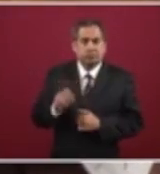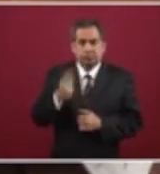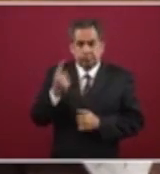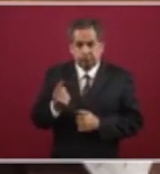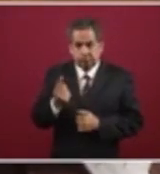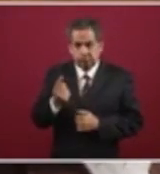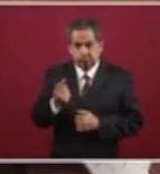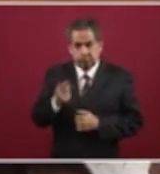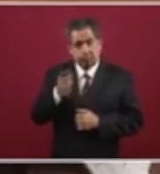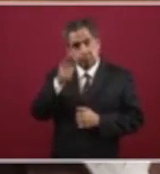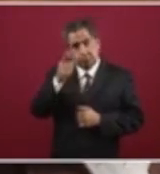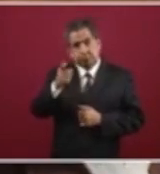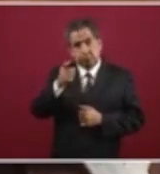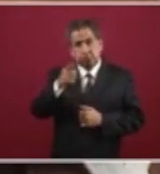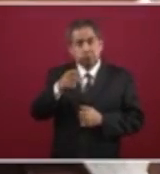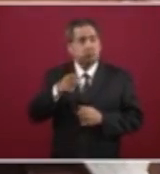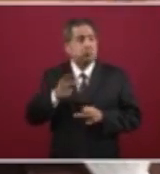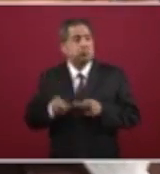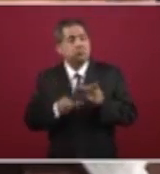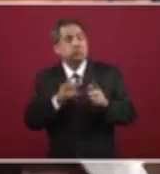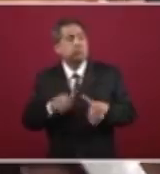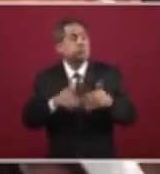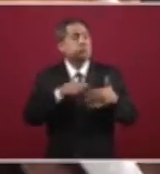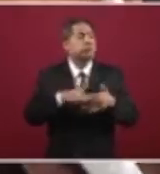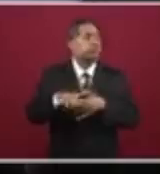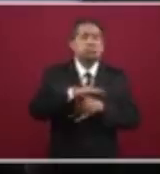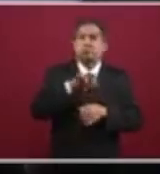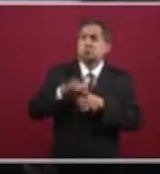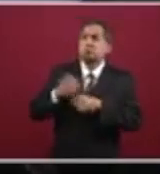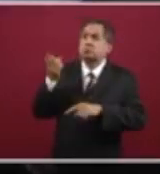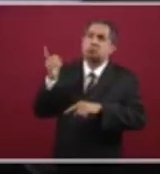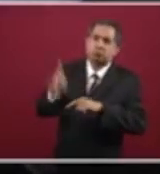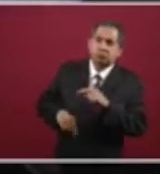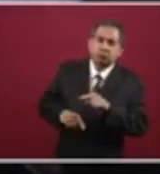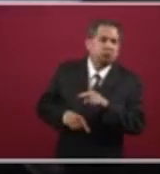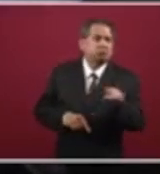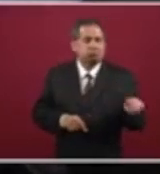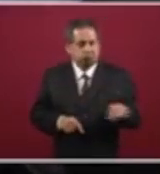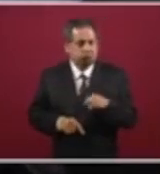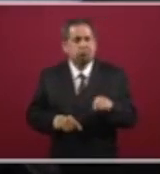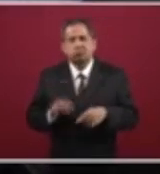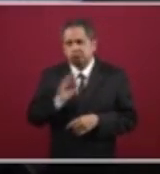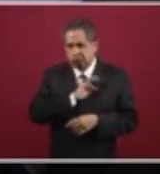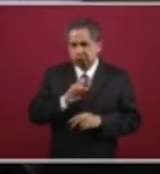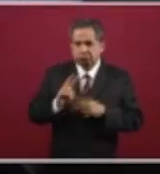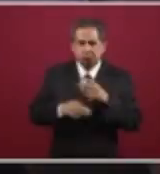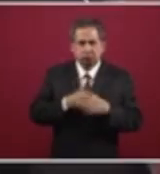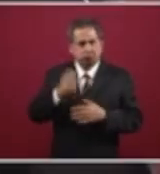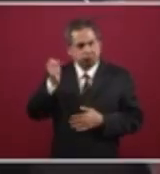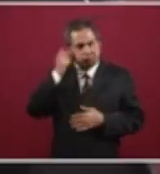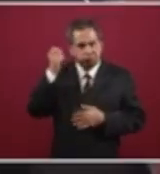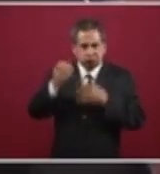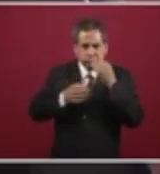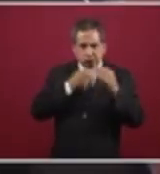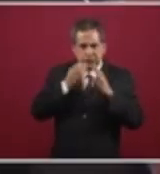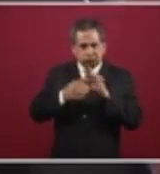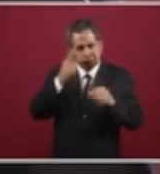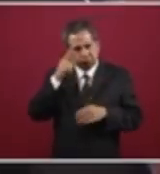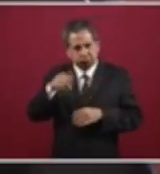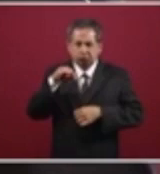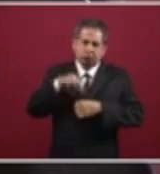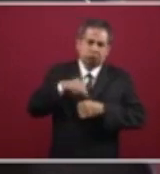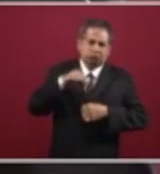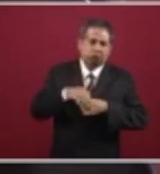2021, cuando usted lleve a cabo la revocación de mandato, que ellos incluso podrían hacer una campaña para que se